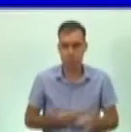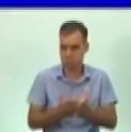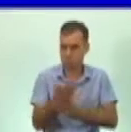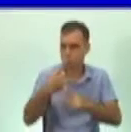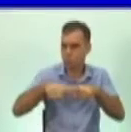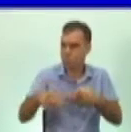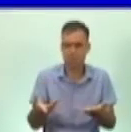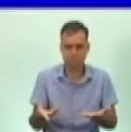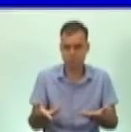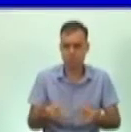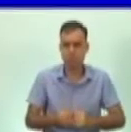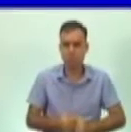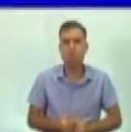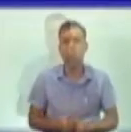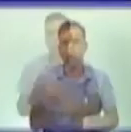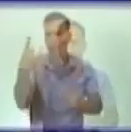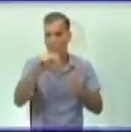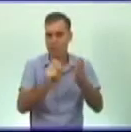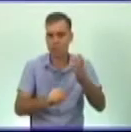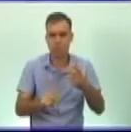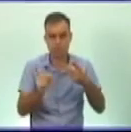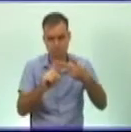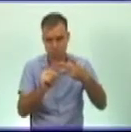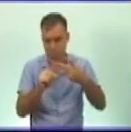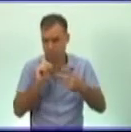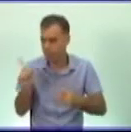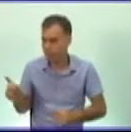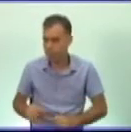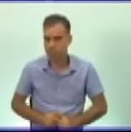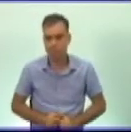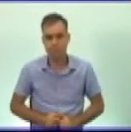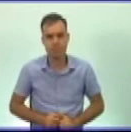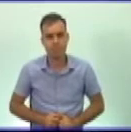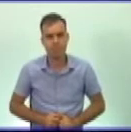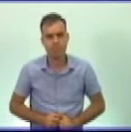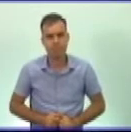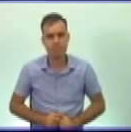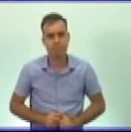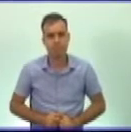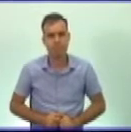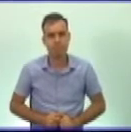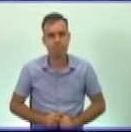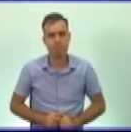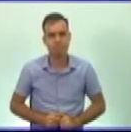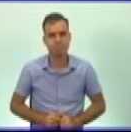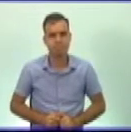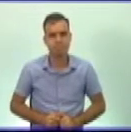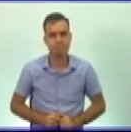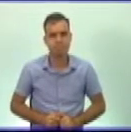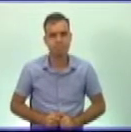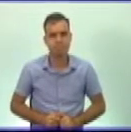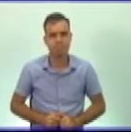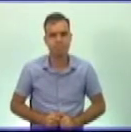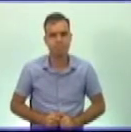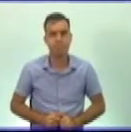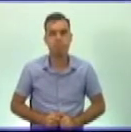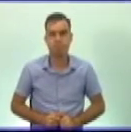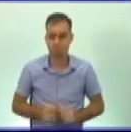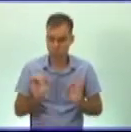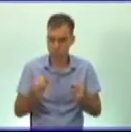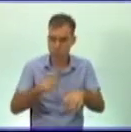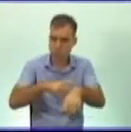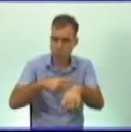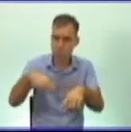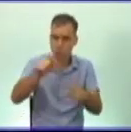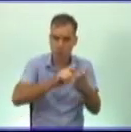entonces con otro ejercicio. Aquí tenemos otro ejercicio y la figura del ejercicio le doy un pequeño tiempo para que